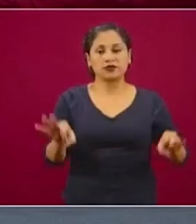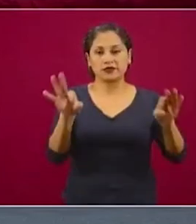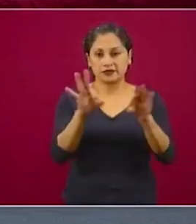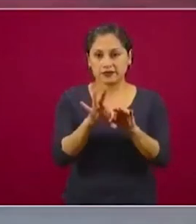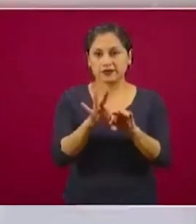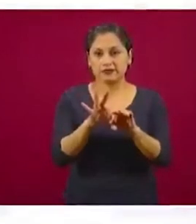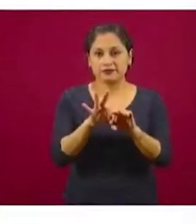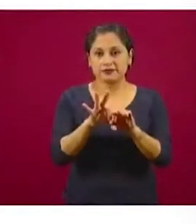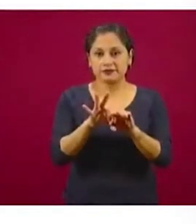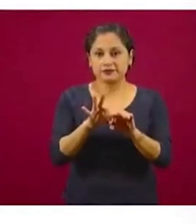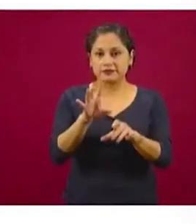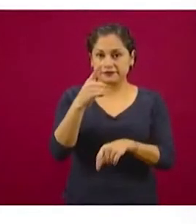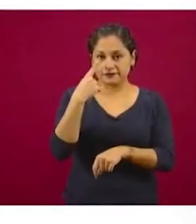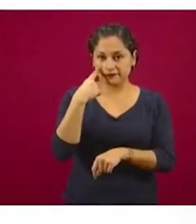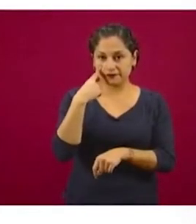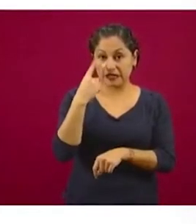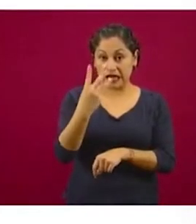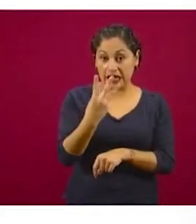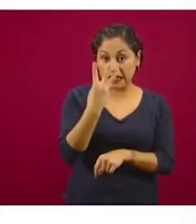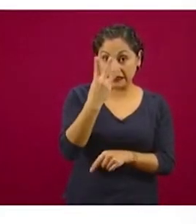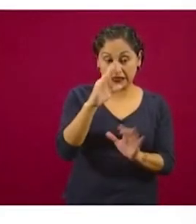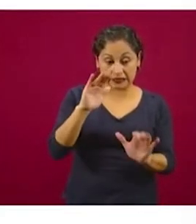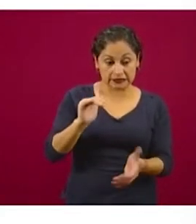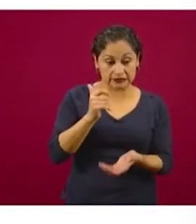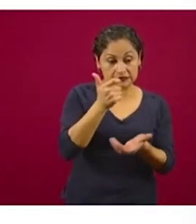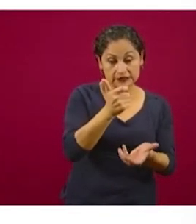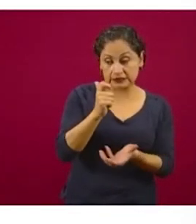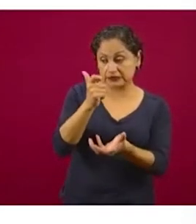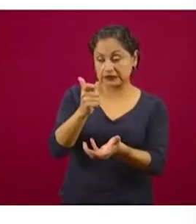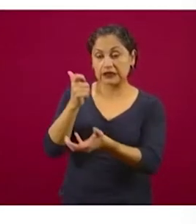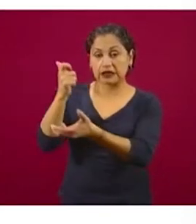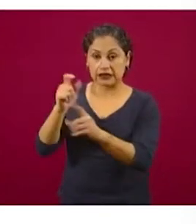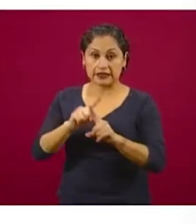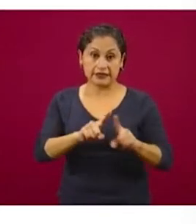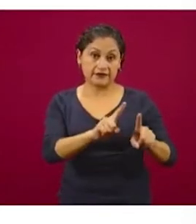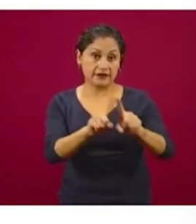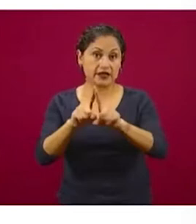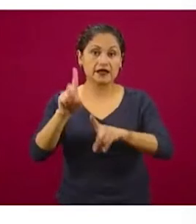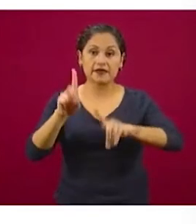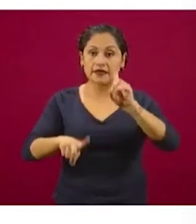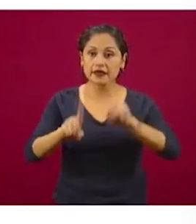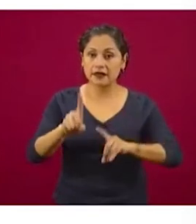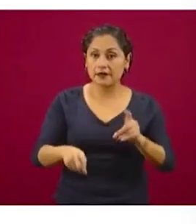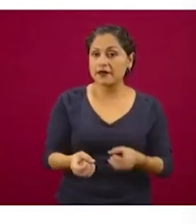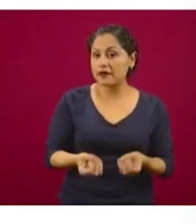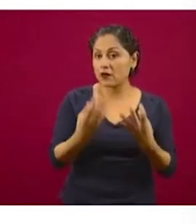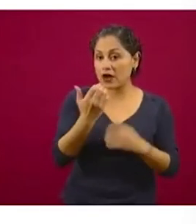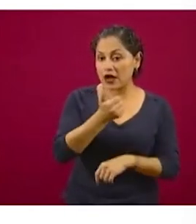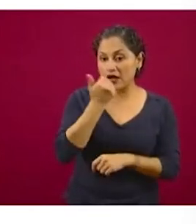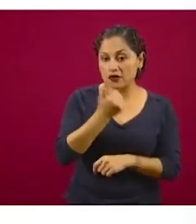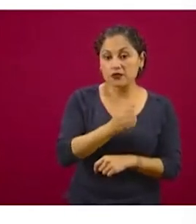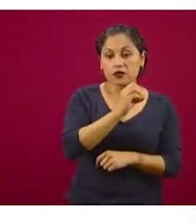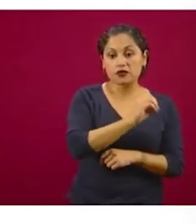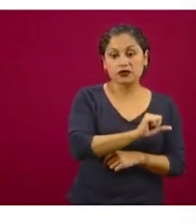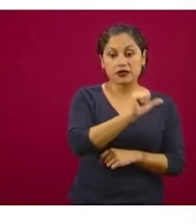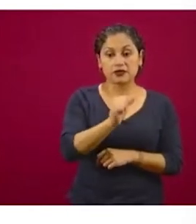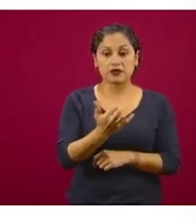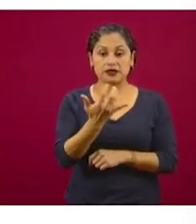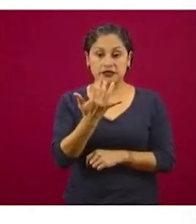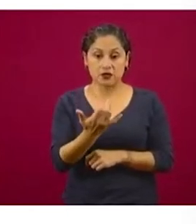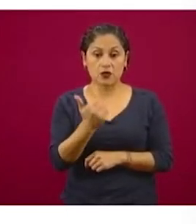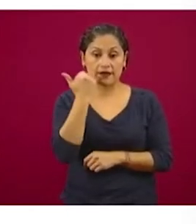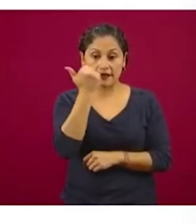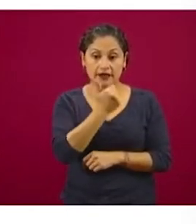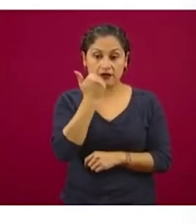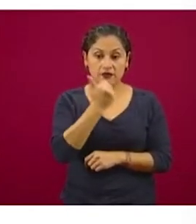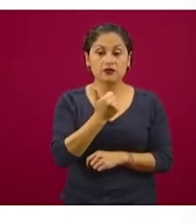hay tres tipos de montos en función del número de alumnos quienes tienen de 0 a 50 alumnos reciben 150 mil